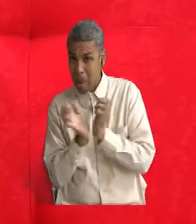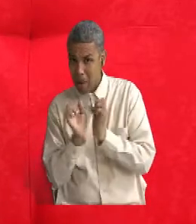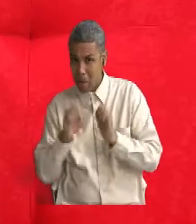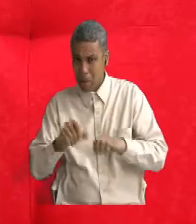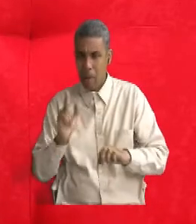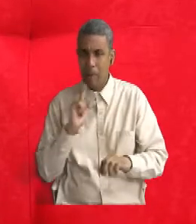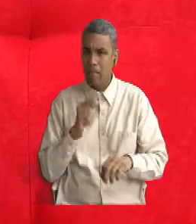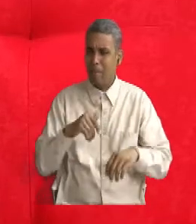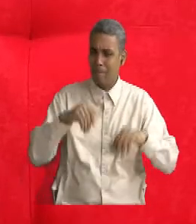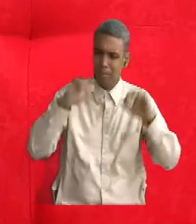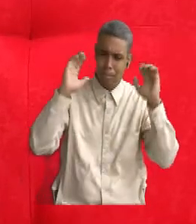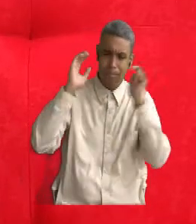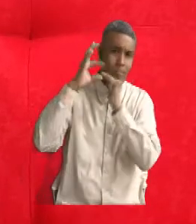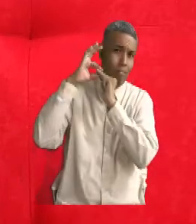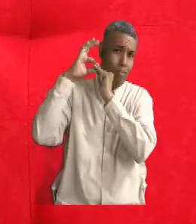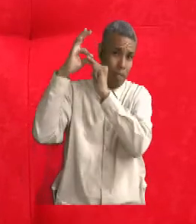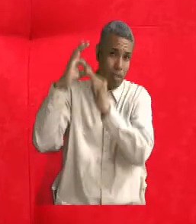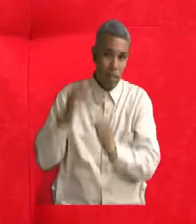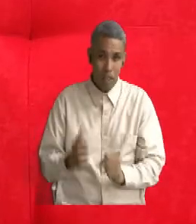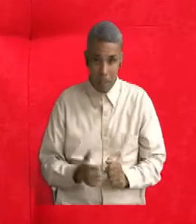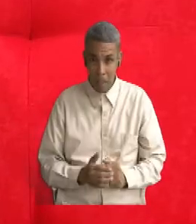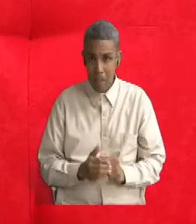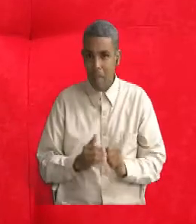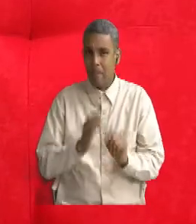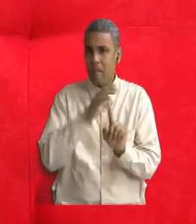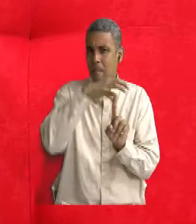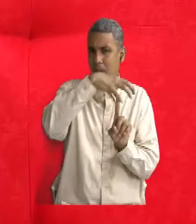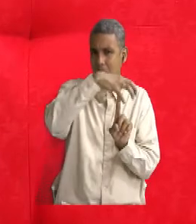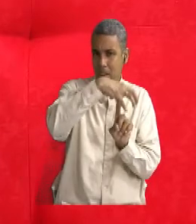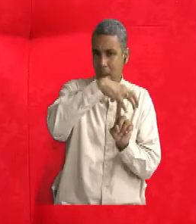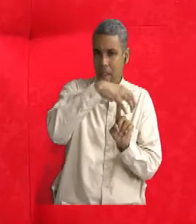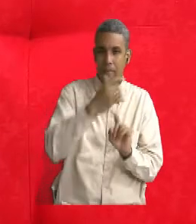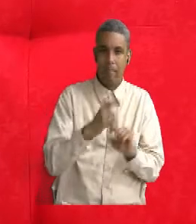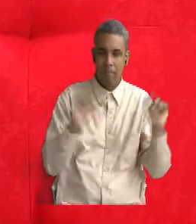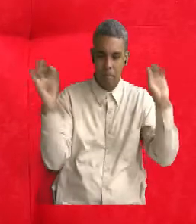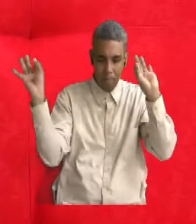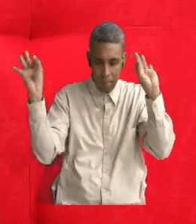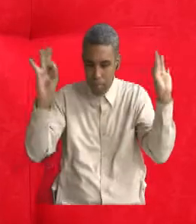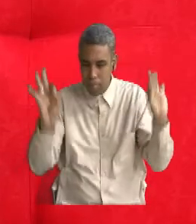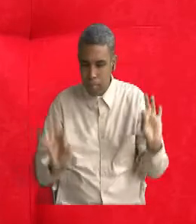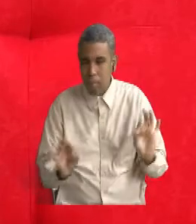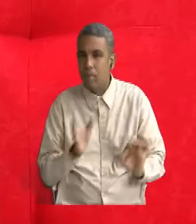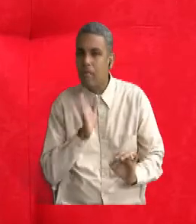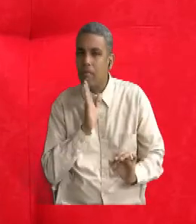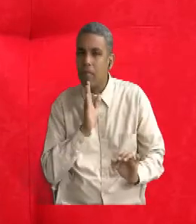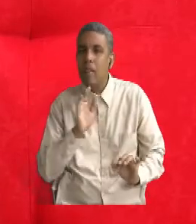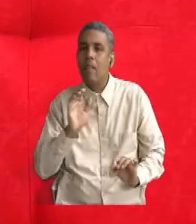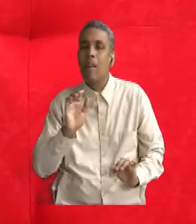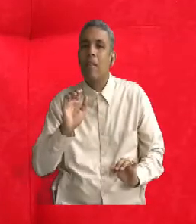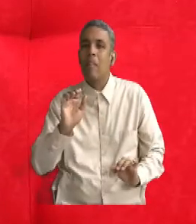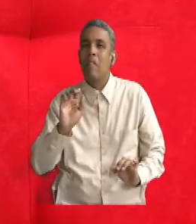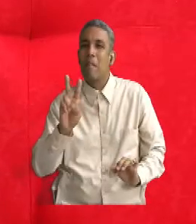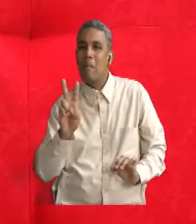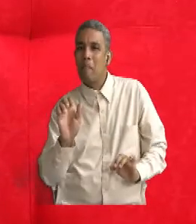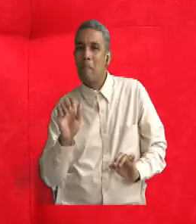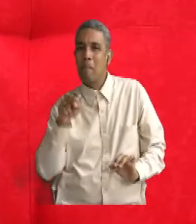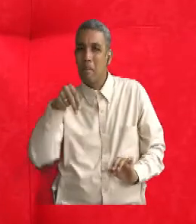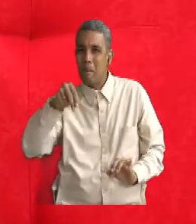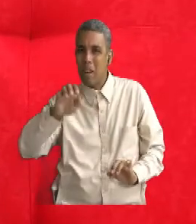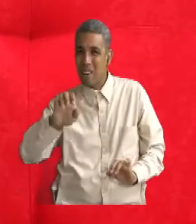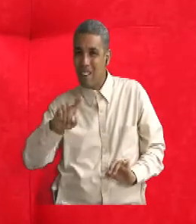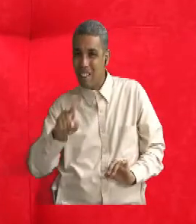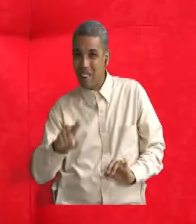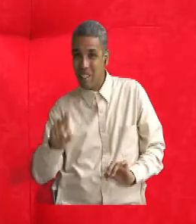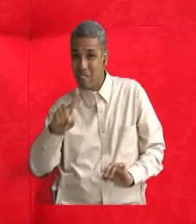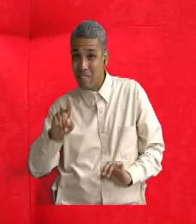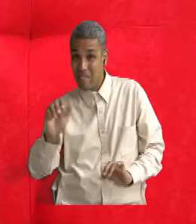en la casa. Vamos a hacer una feria, la está organizando Vanessa Rivero, la Alma Rosa Belleza. Ahí vamos a estar